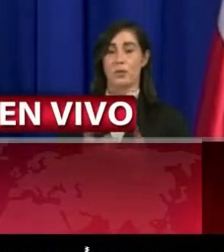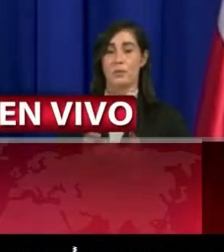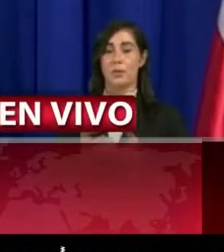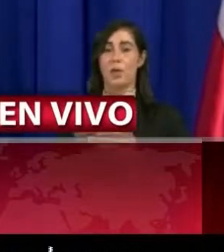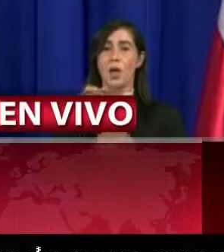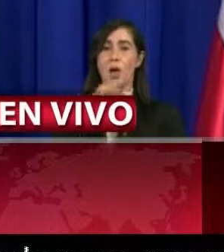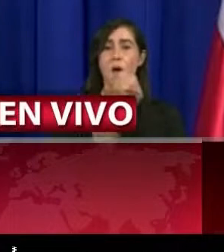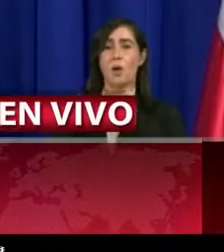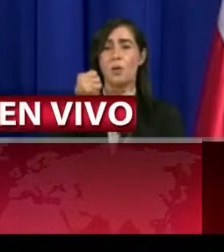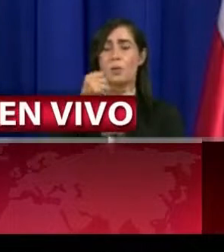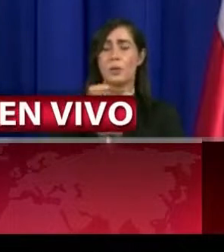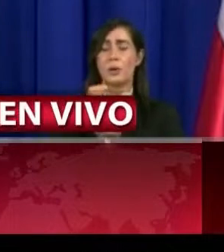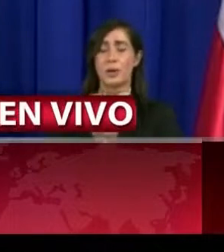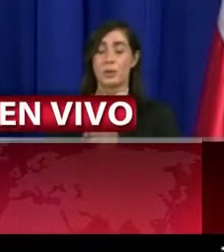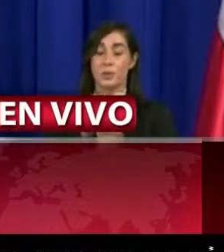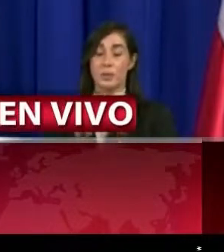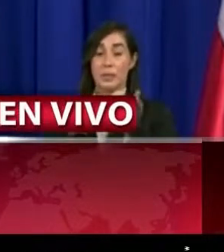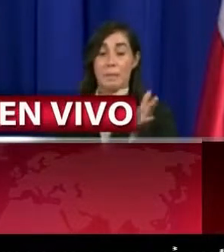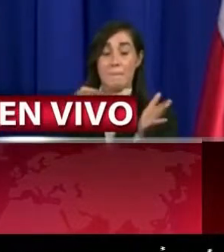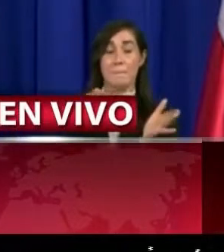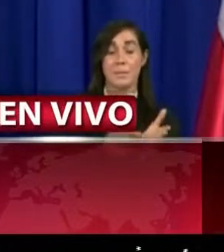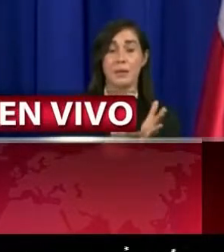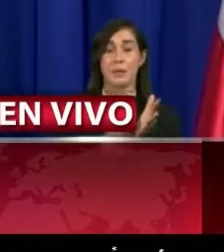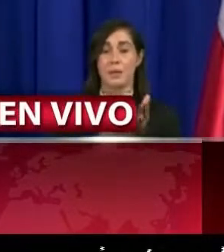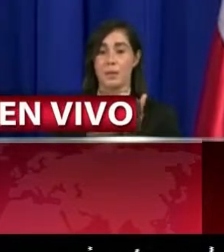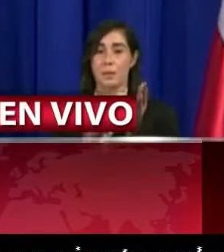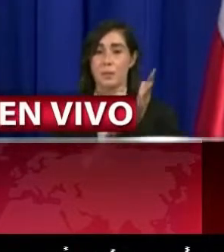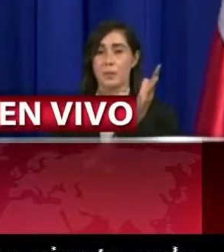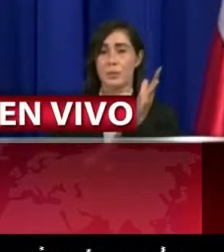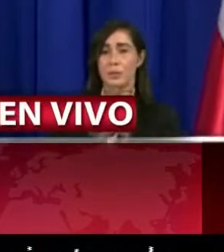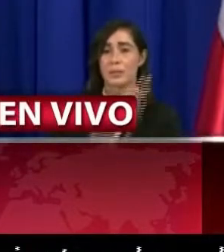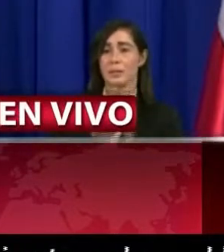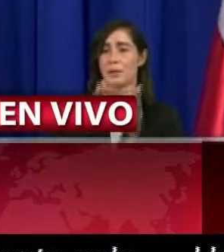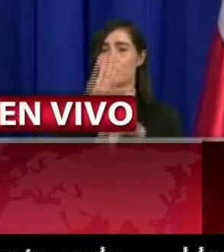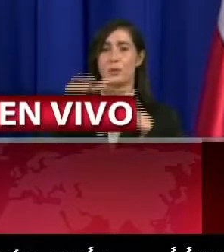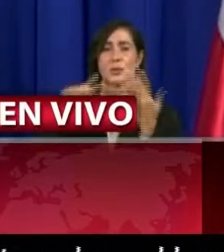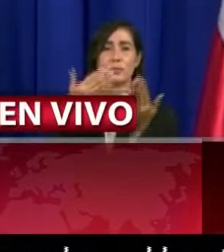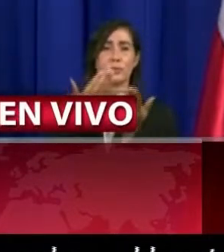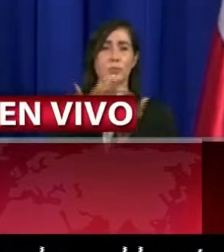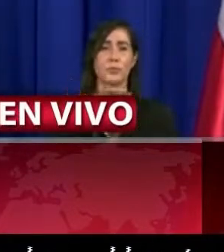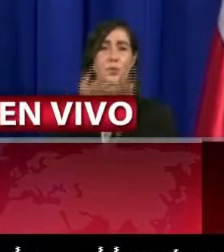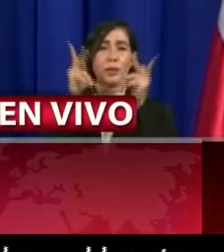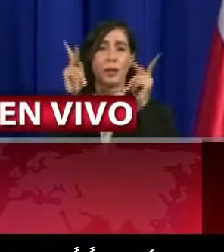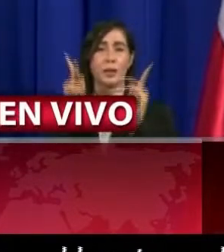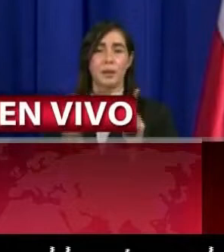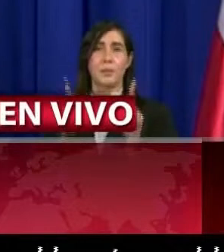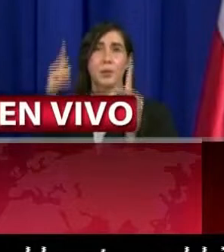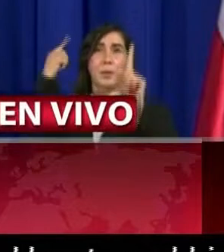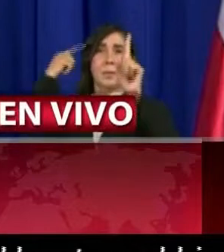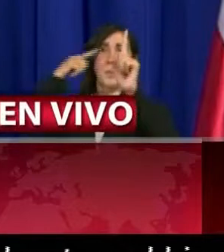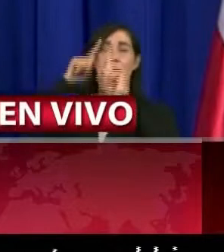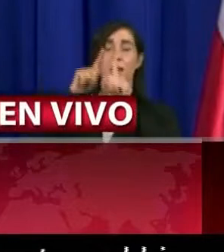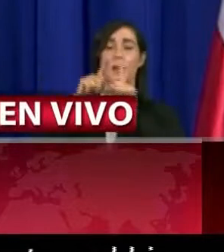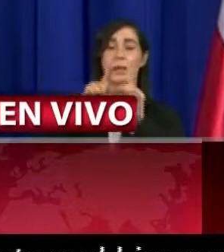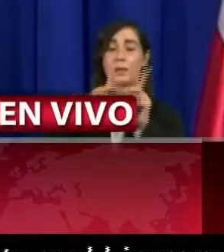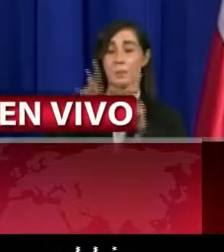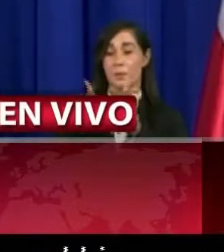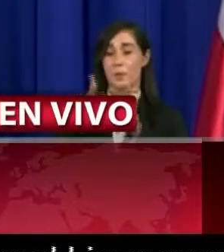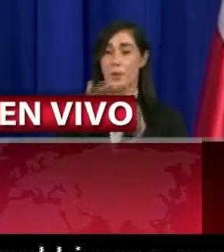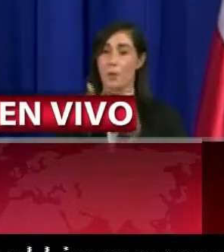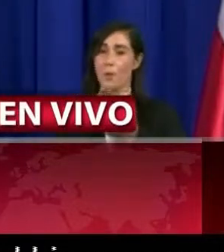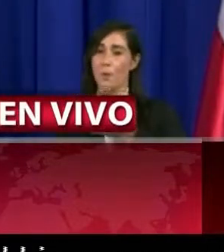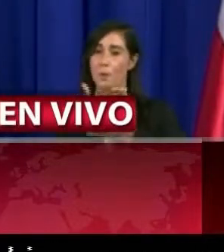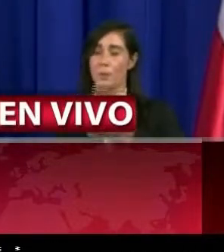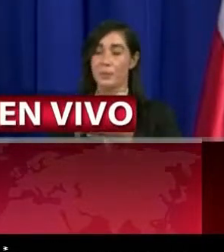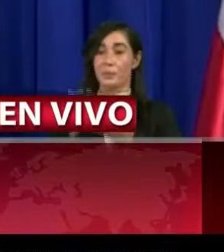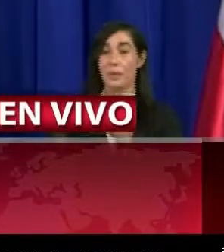que estaría caracterizada por la movilización de toda la humanidad para alcanzar la prosperidad compartida y